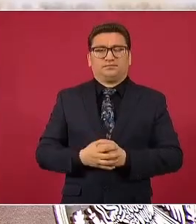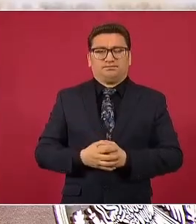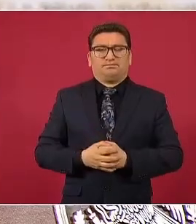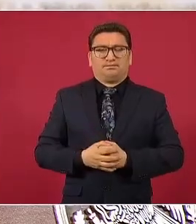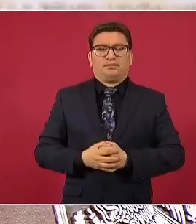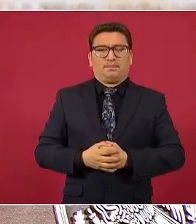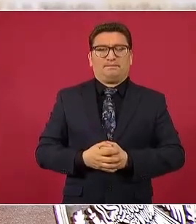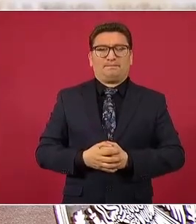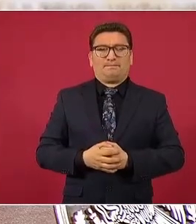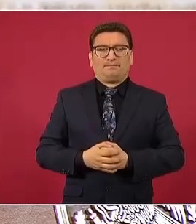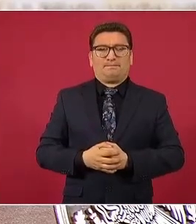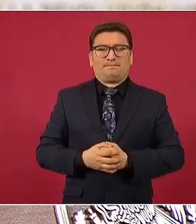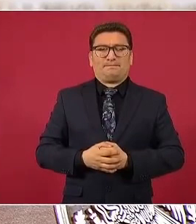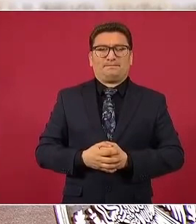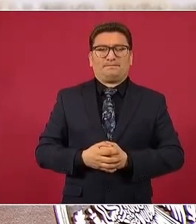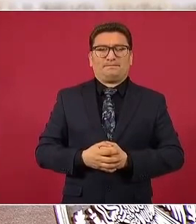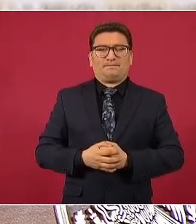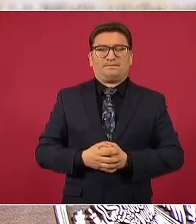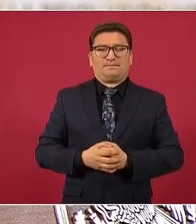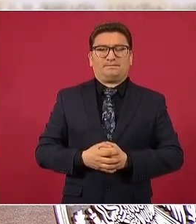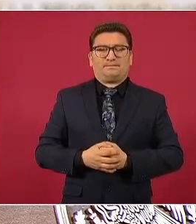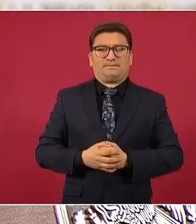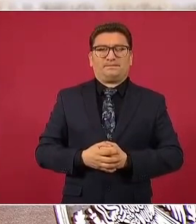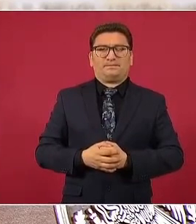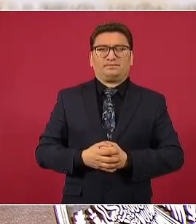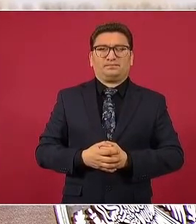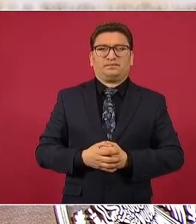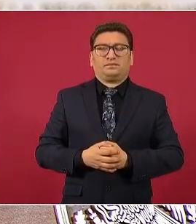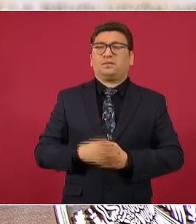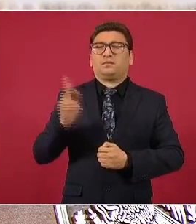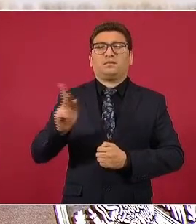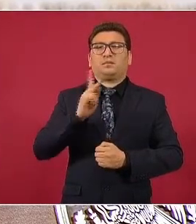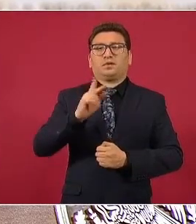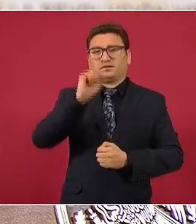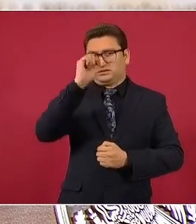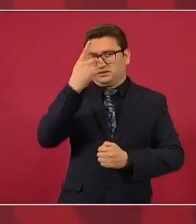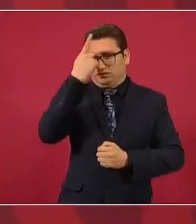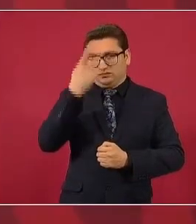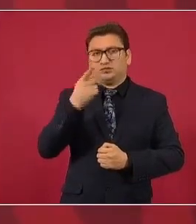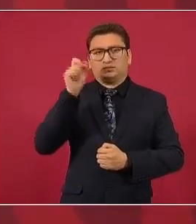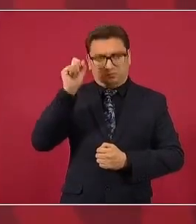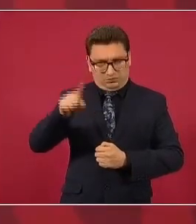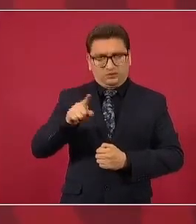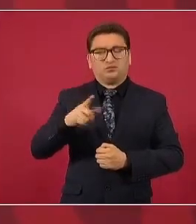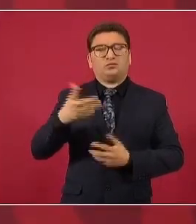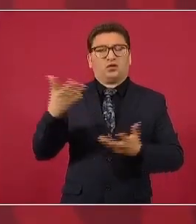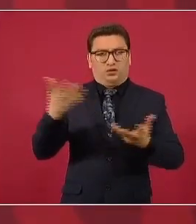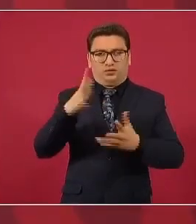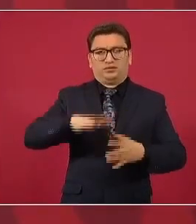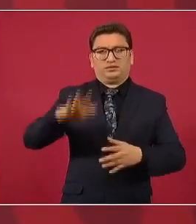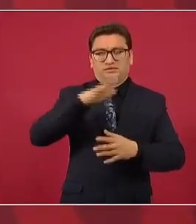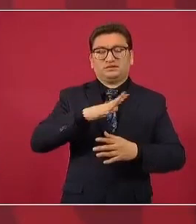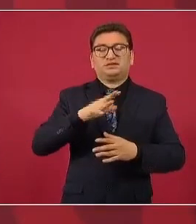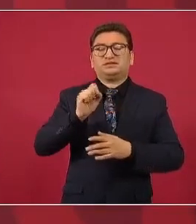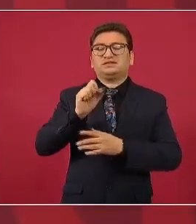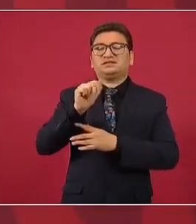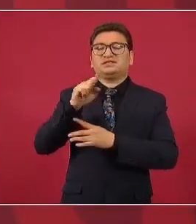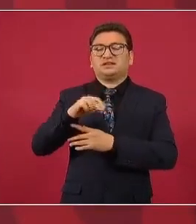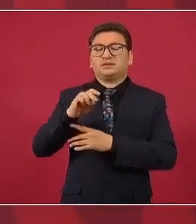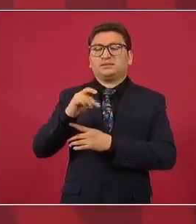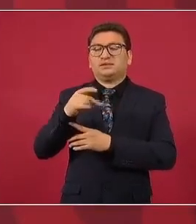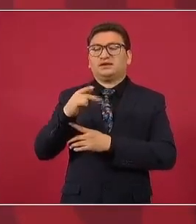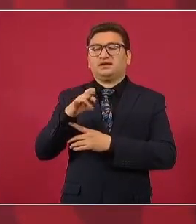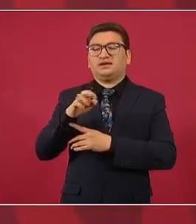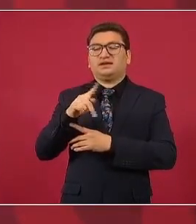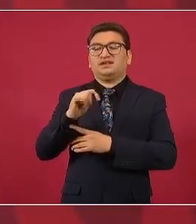lo que se llevó a cabo en San Luis Potosí, en la Sierra de San Miguelito, algo